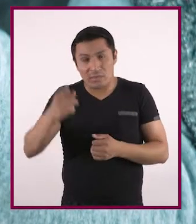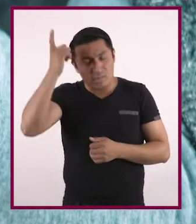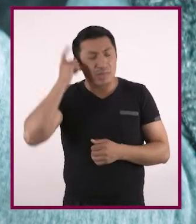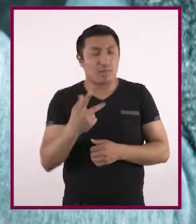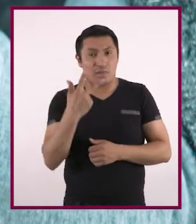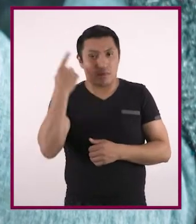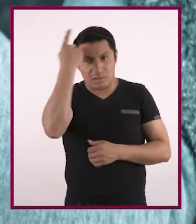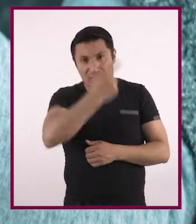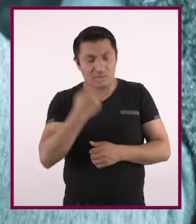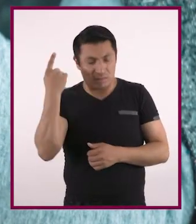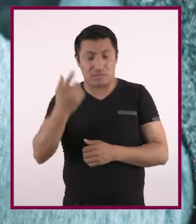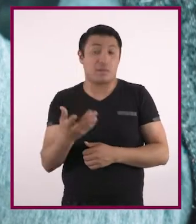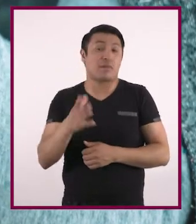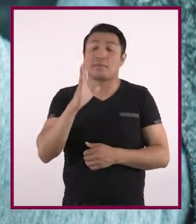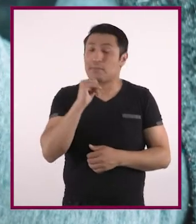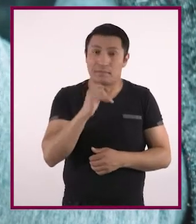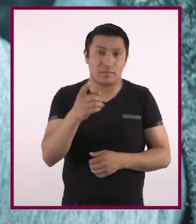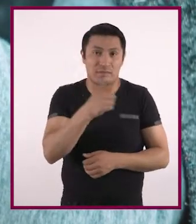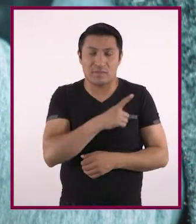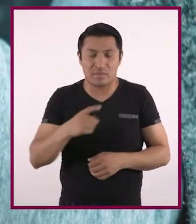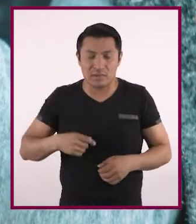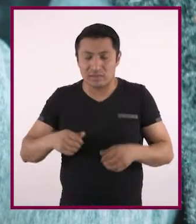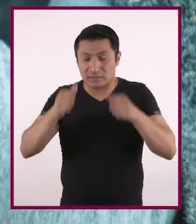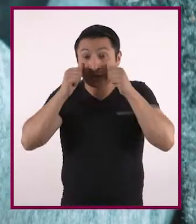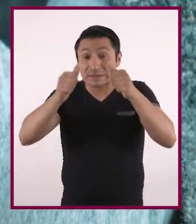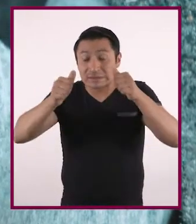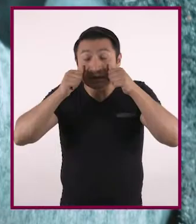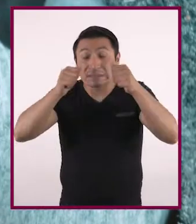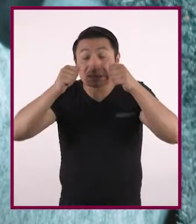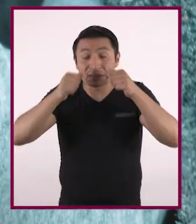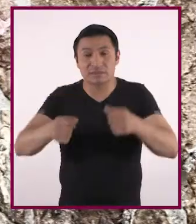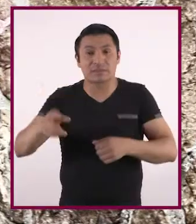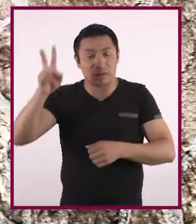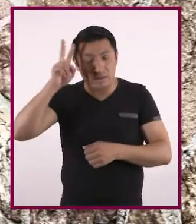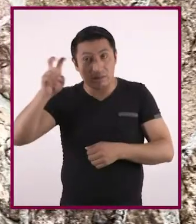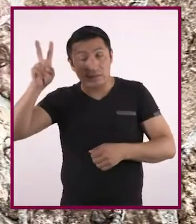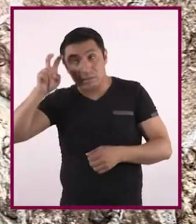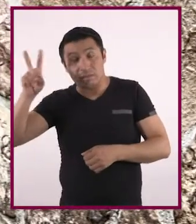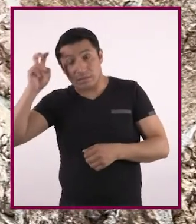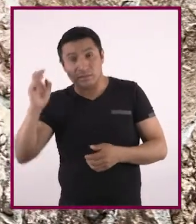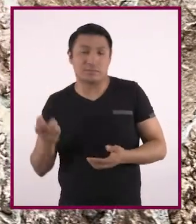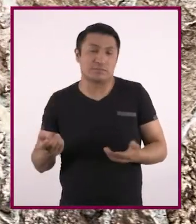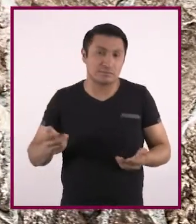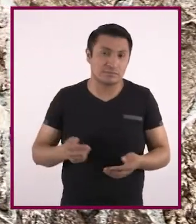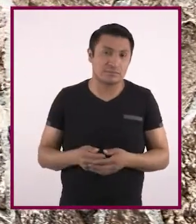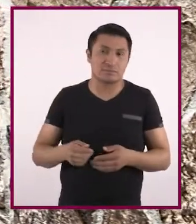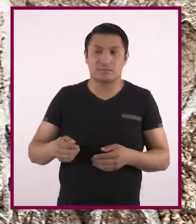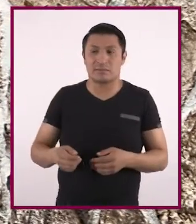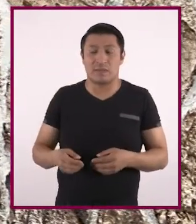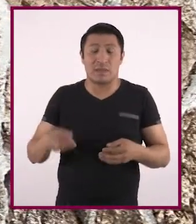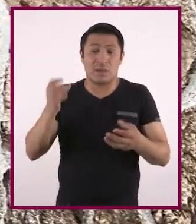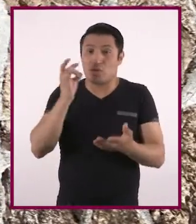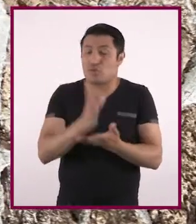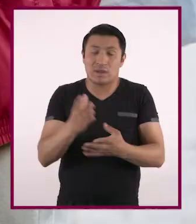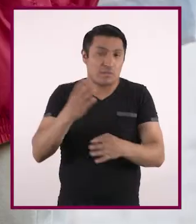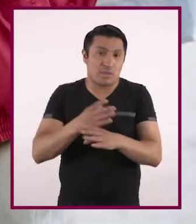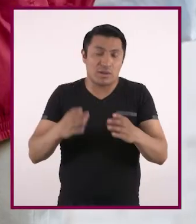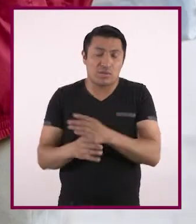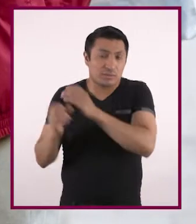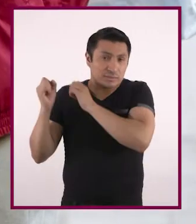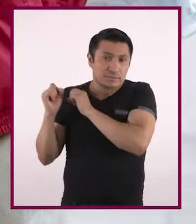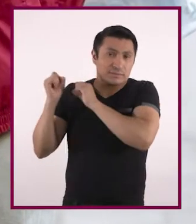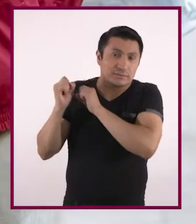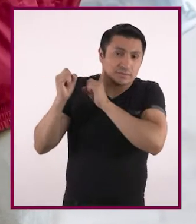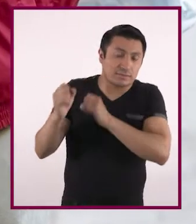horas seguidas sin dejar de estar alertas durante el sueño. Tampoco pueden poseer más cosas que las que pueden cargar. No pueden